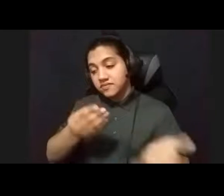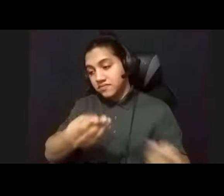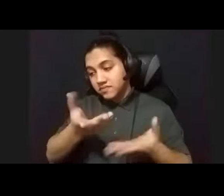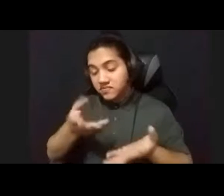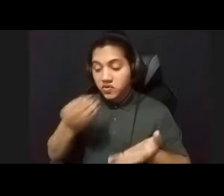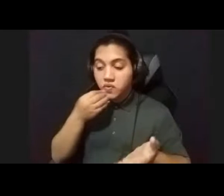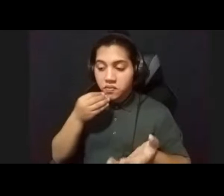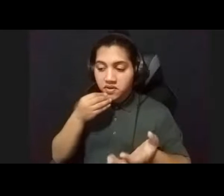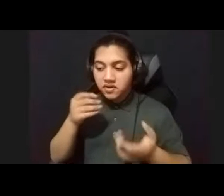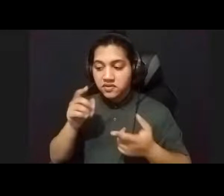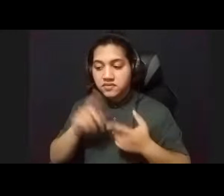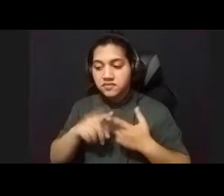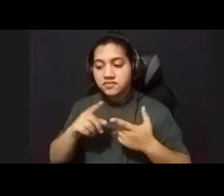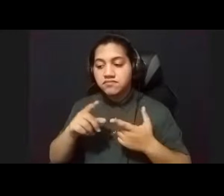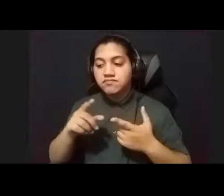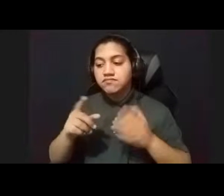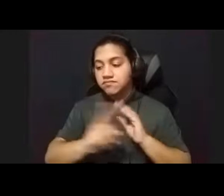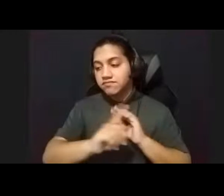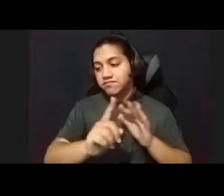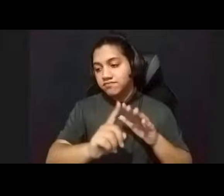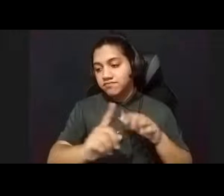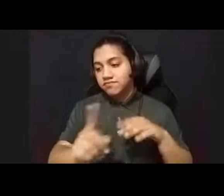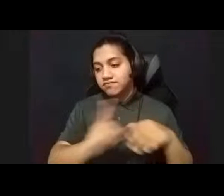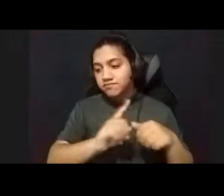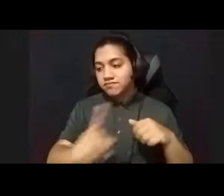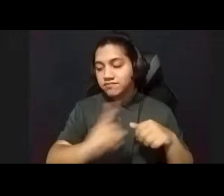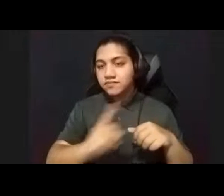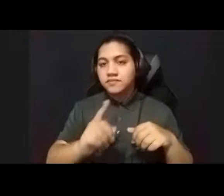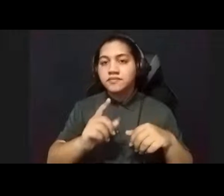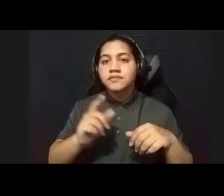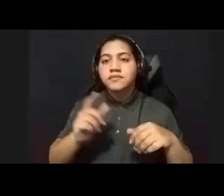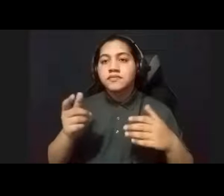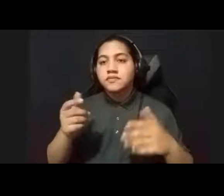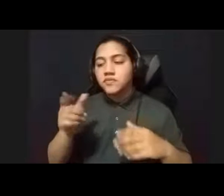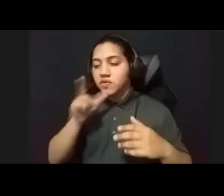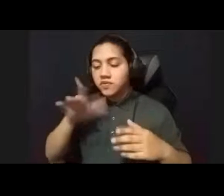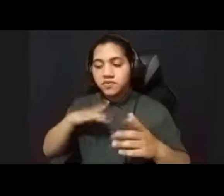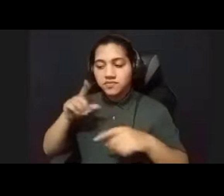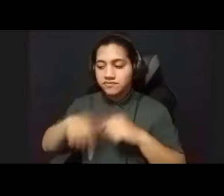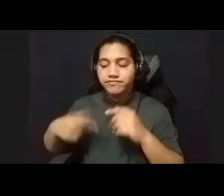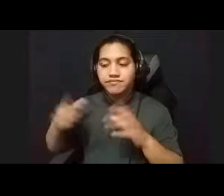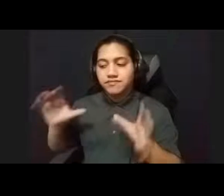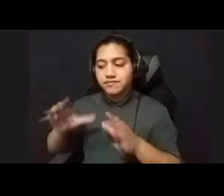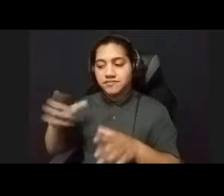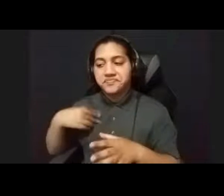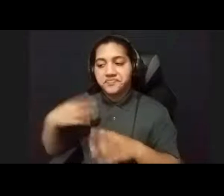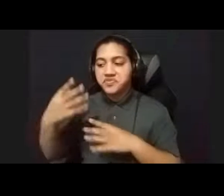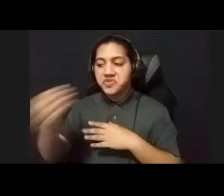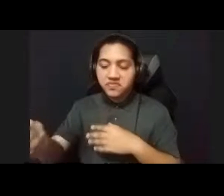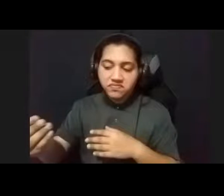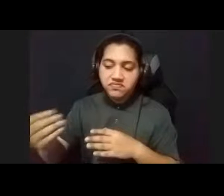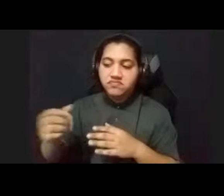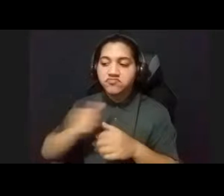comida, que entrara y saliera. Una mujer no podía entrar y salir a sus anchas cuando quisiera.